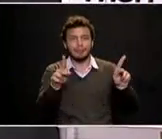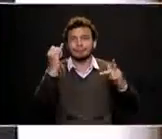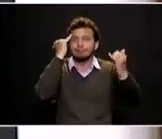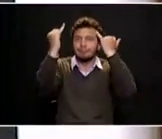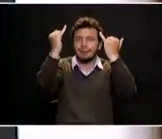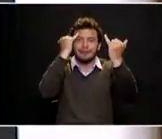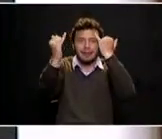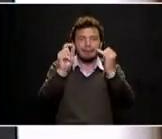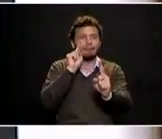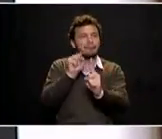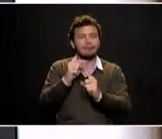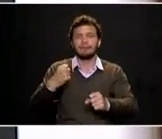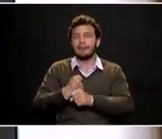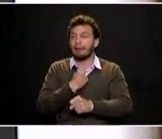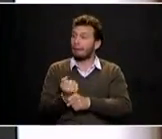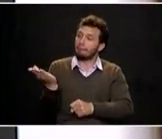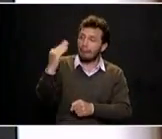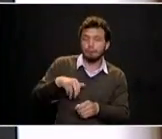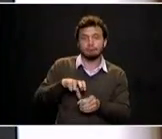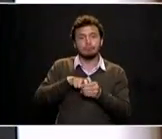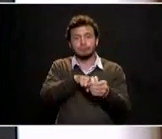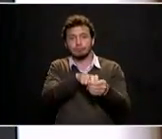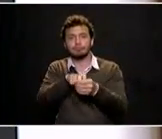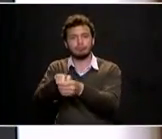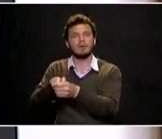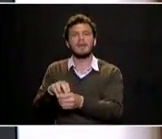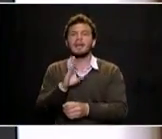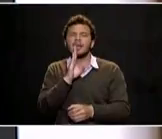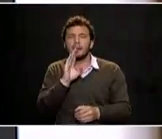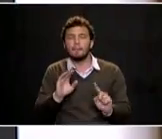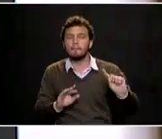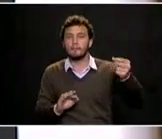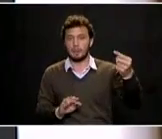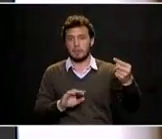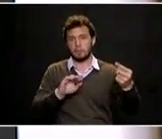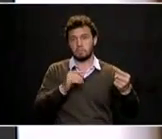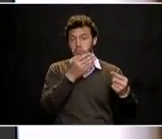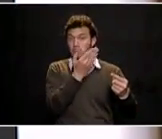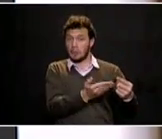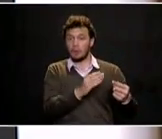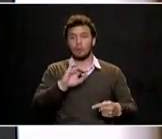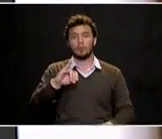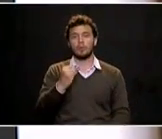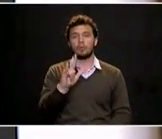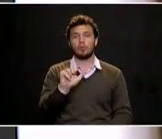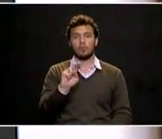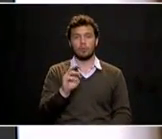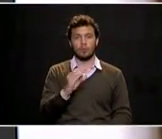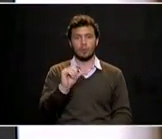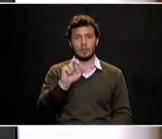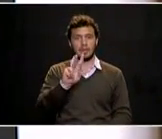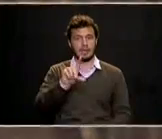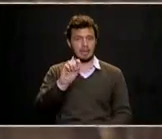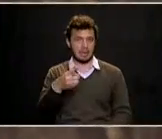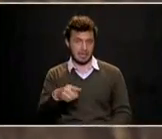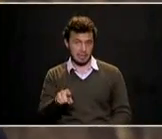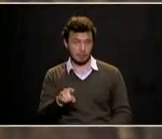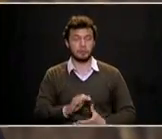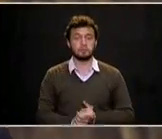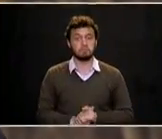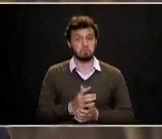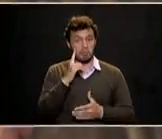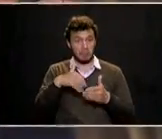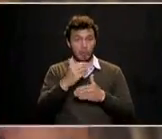primera oportunidad entonces para responder la tiene Juan Carlos Vélez Uribe, que tiene un minuto, candidato. Bueno, muy buenas